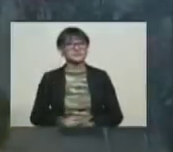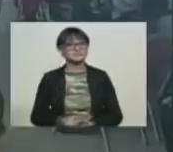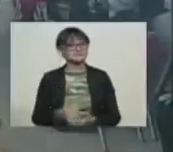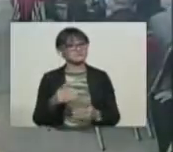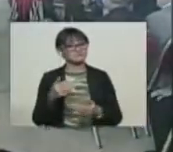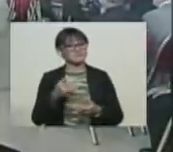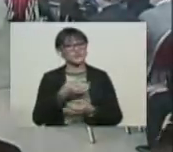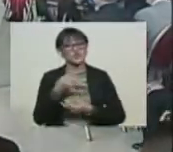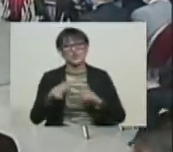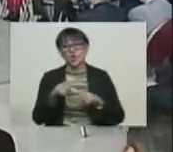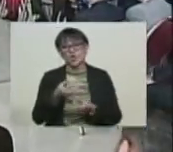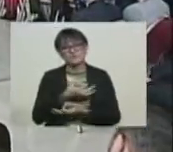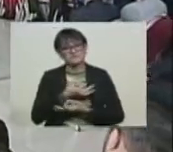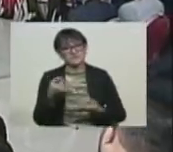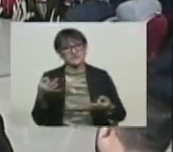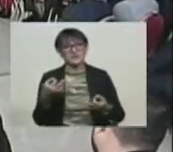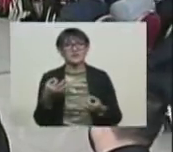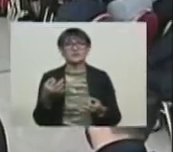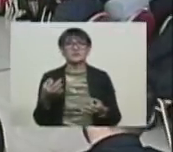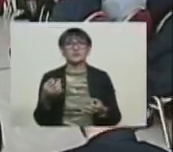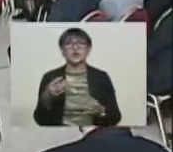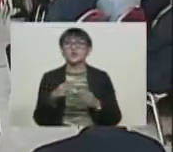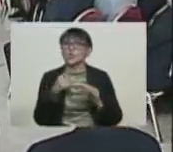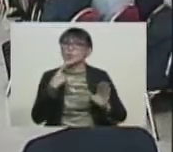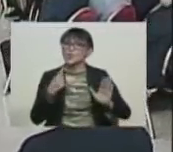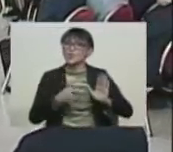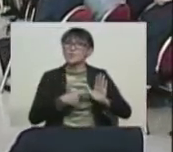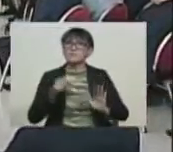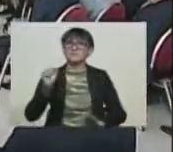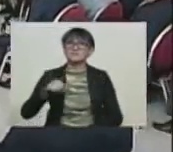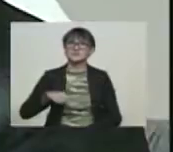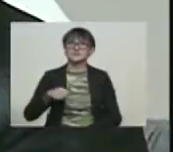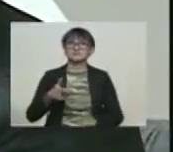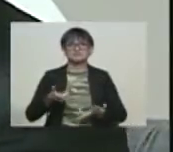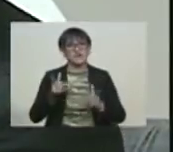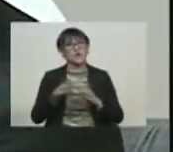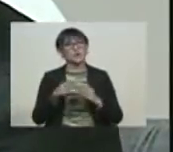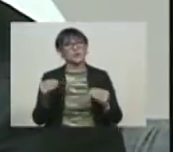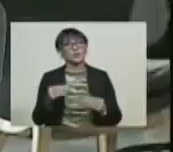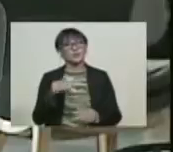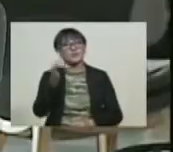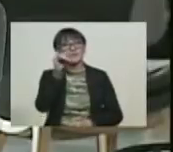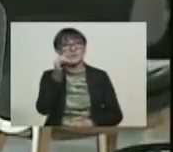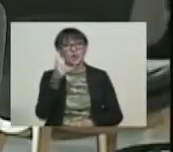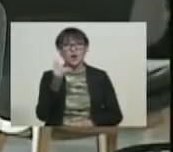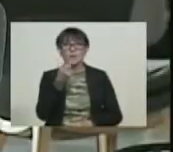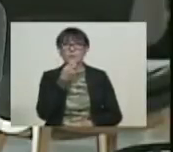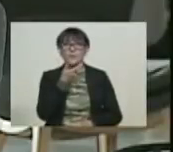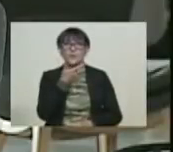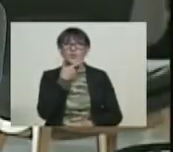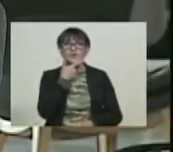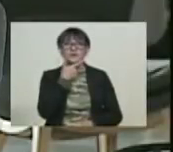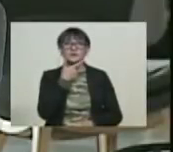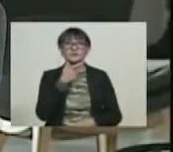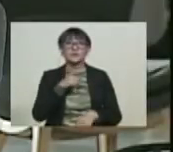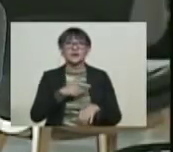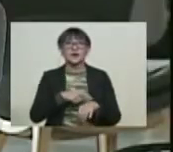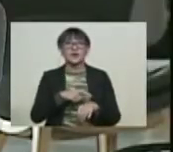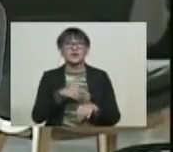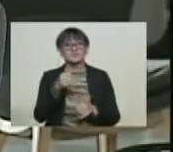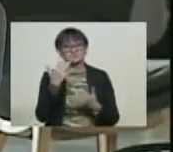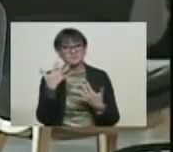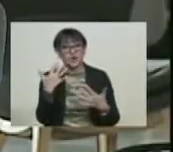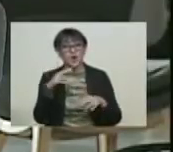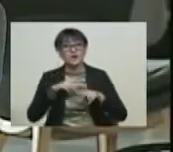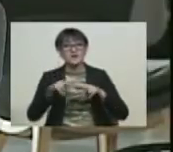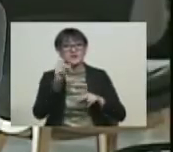todo es posible. Todo lo logramos. Todo es posible. Yo tengo un video bien bonito. Dado que hasta ahora nos están viendo los